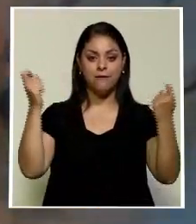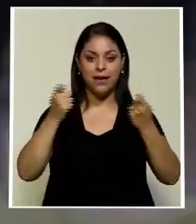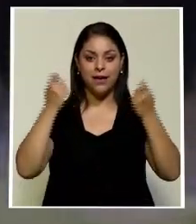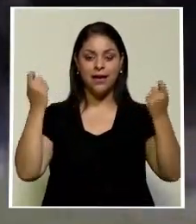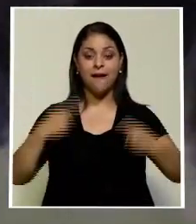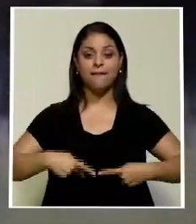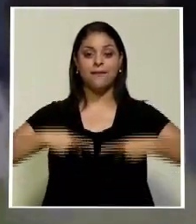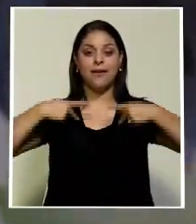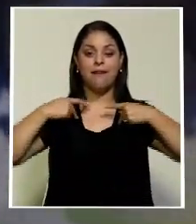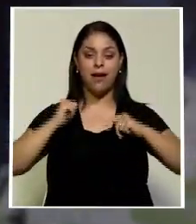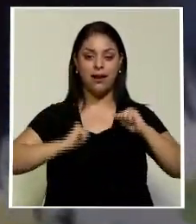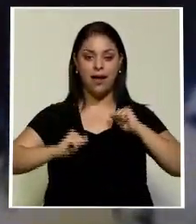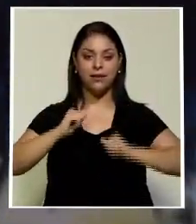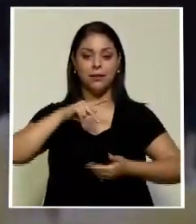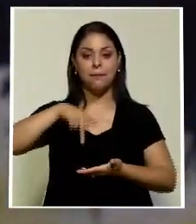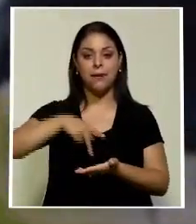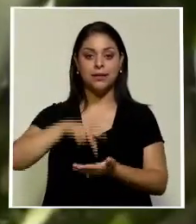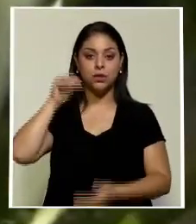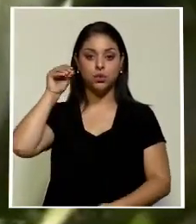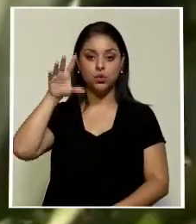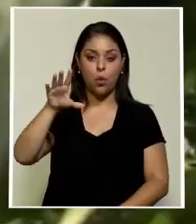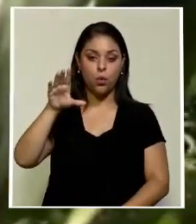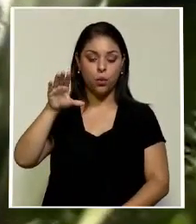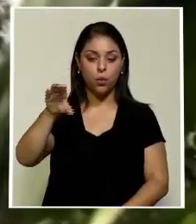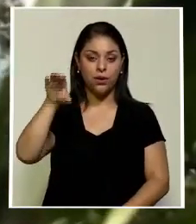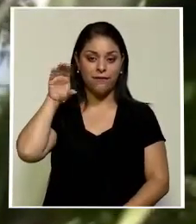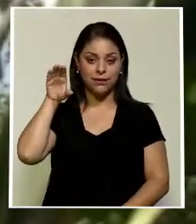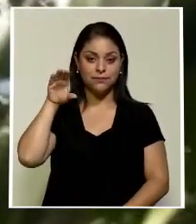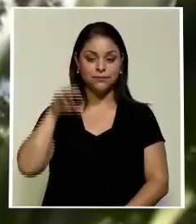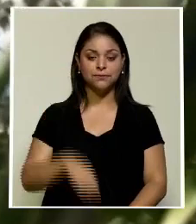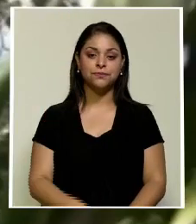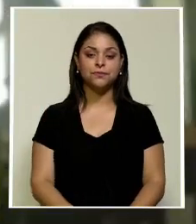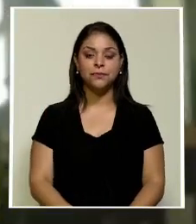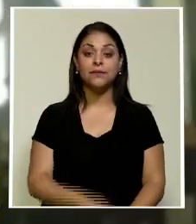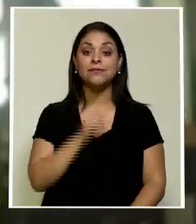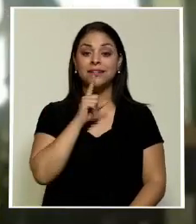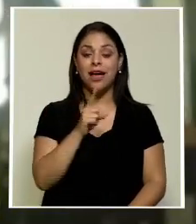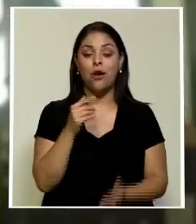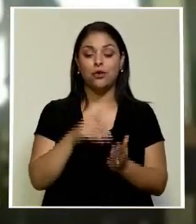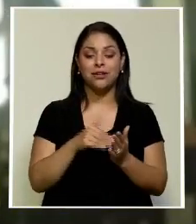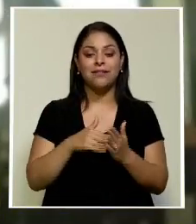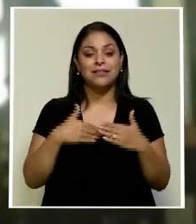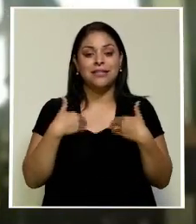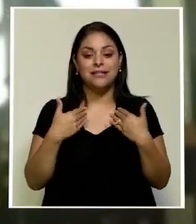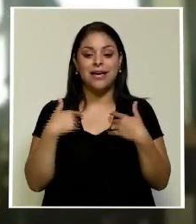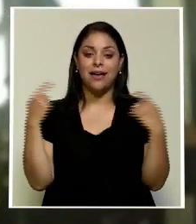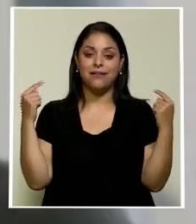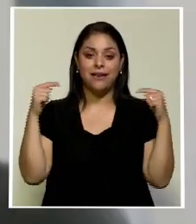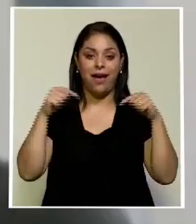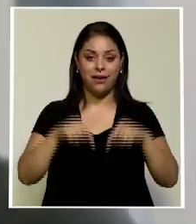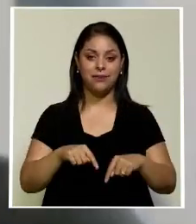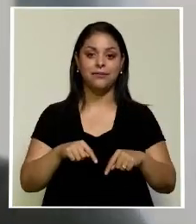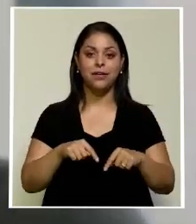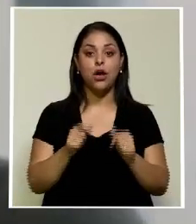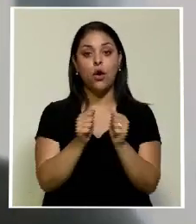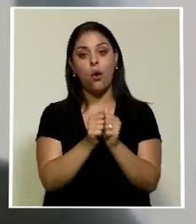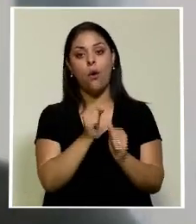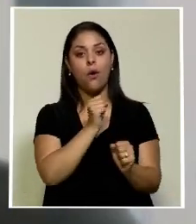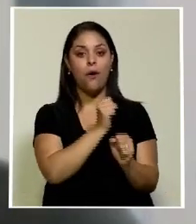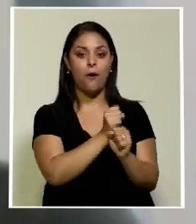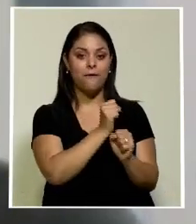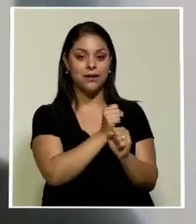Arte en Plaza del Sol, Curridabat. De nuevo, tenemos la dicha de estar acá, en mi caso, con obras